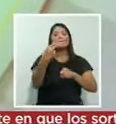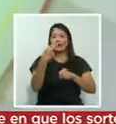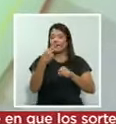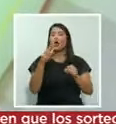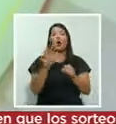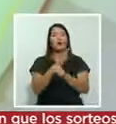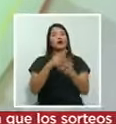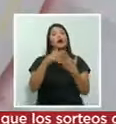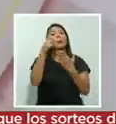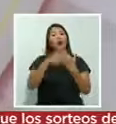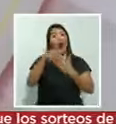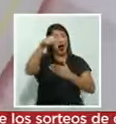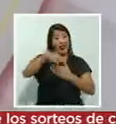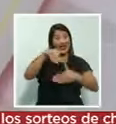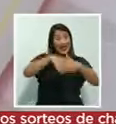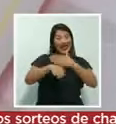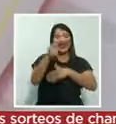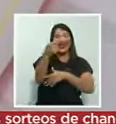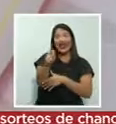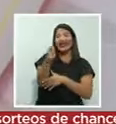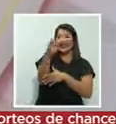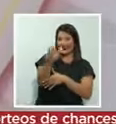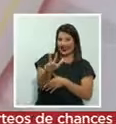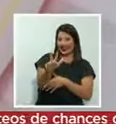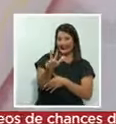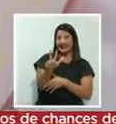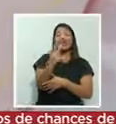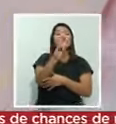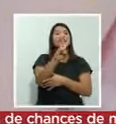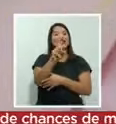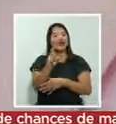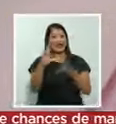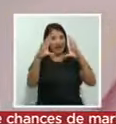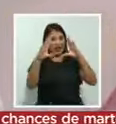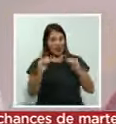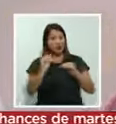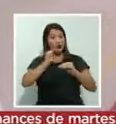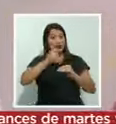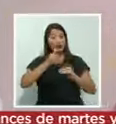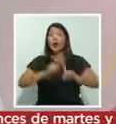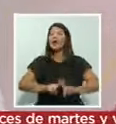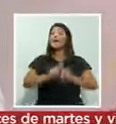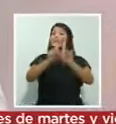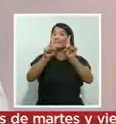de Lotería Nacional acá en Canal 13, 7:30 de la noche.